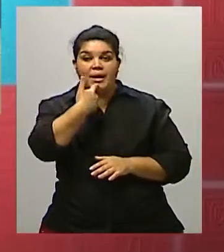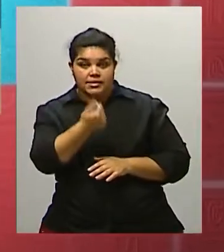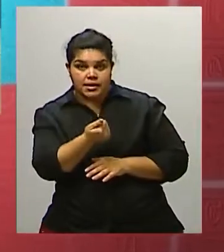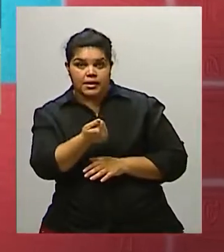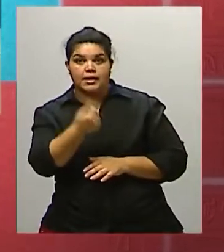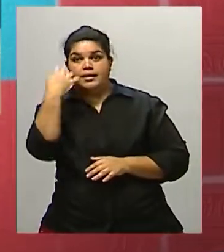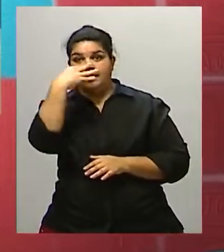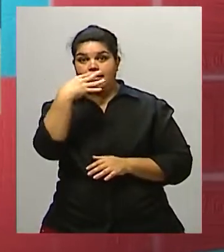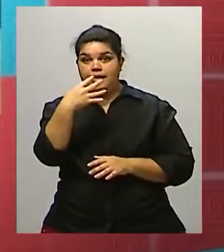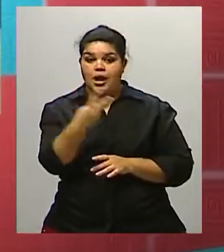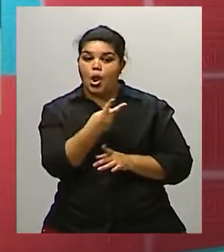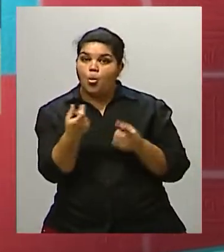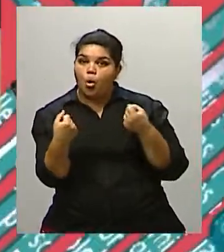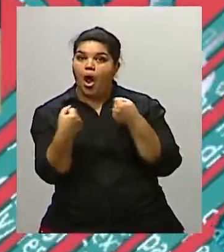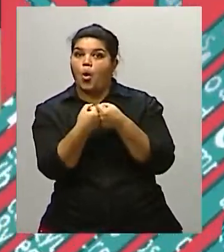Cristina.